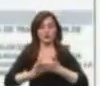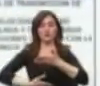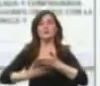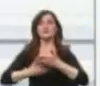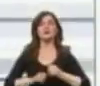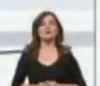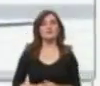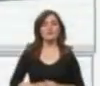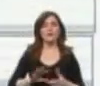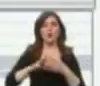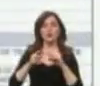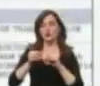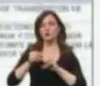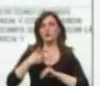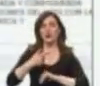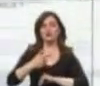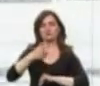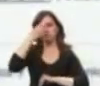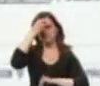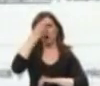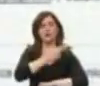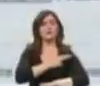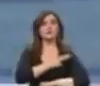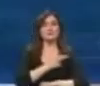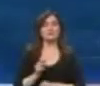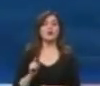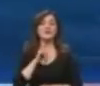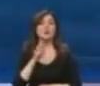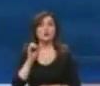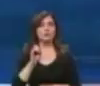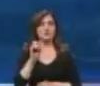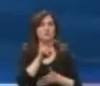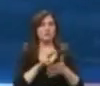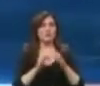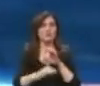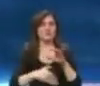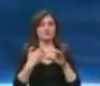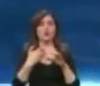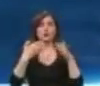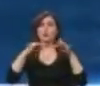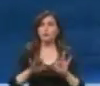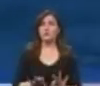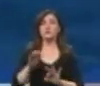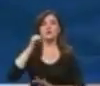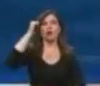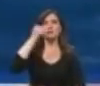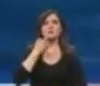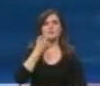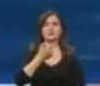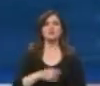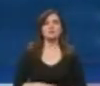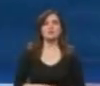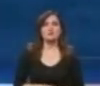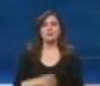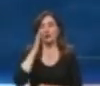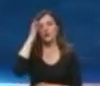documento, resoluciones académicas y demás. Rivera escribe: ya leí lo que me envió. Todo confirma lo que ayer le argumenté. No hay